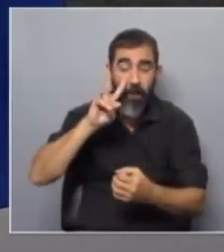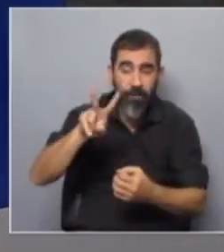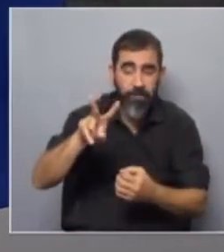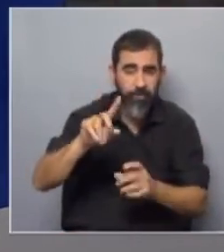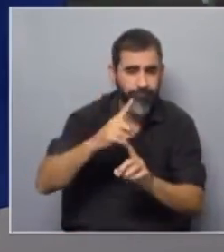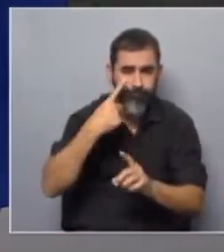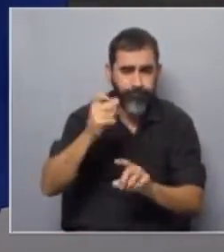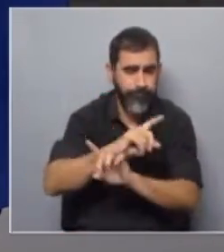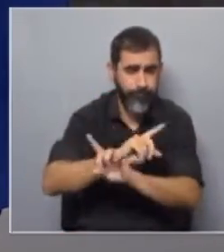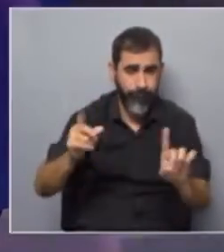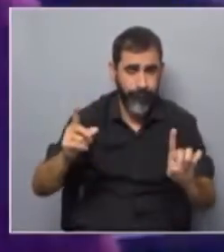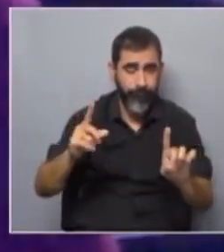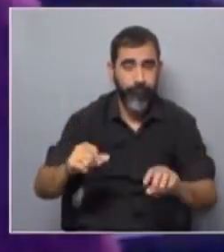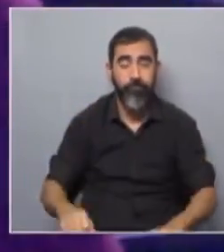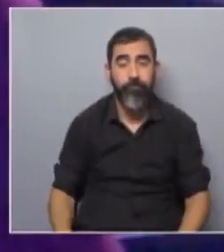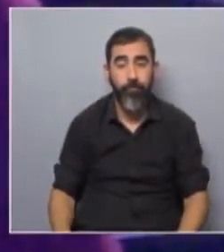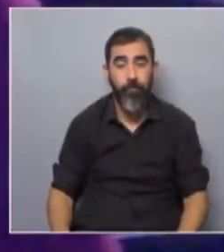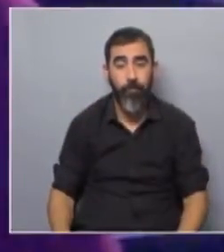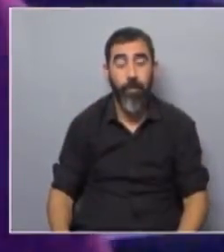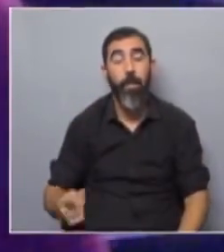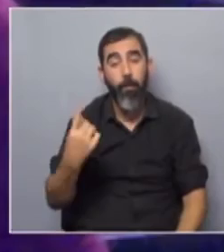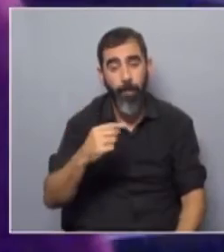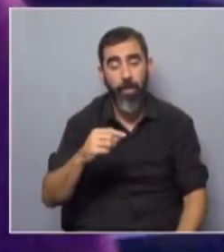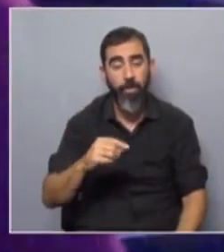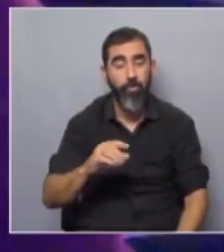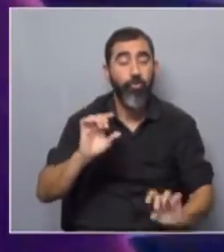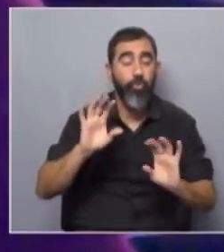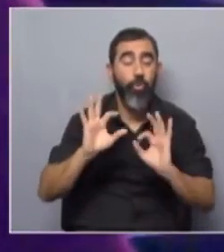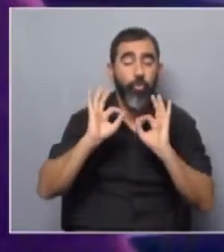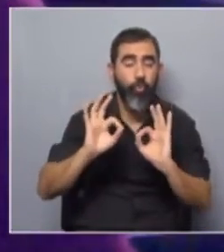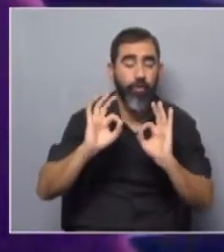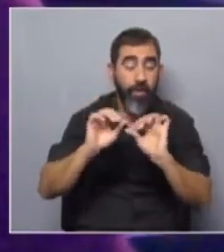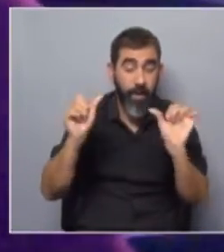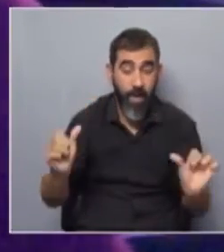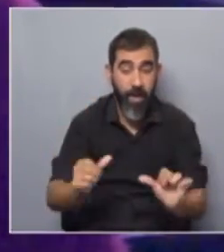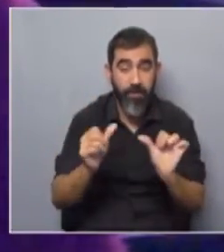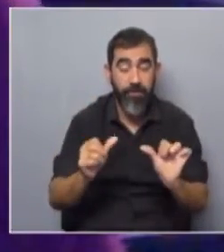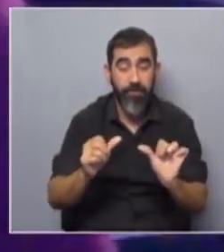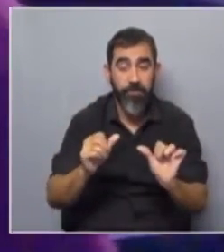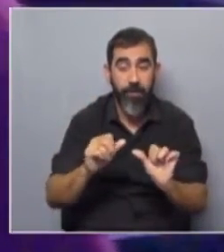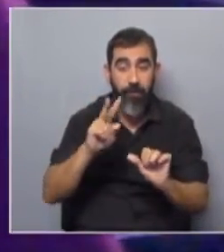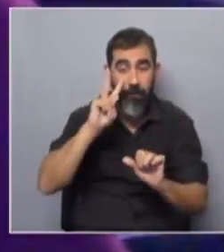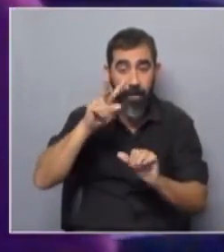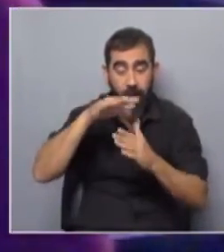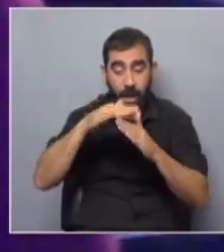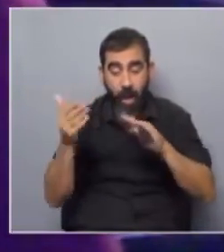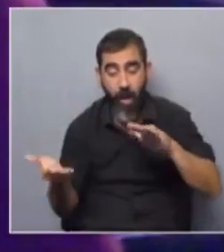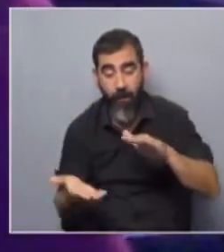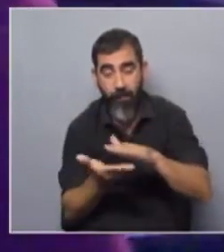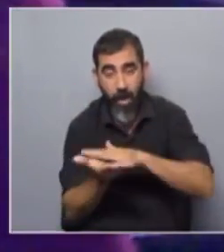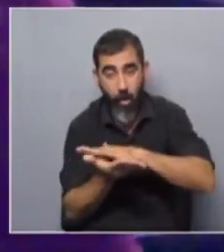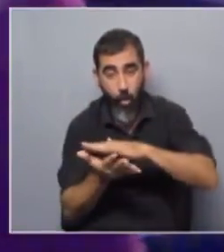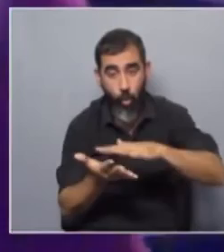no se distinguen, pero bueno, alcanza con poder ver por debajo de la